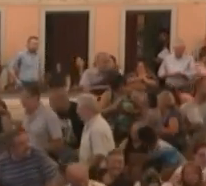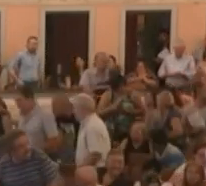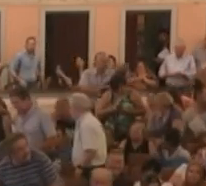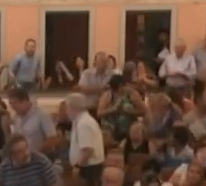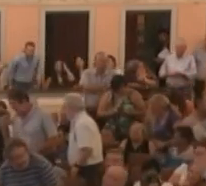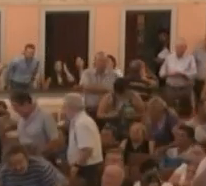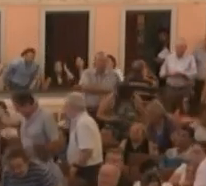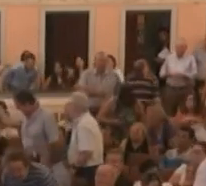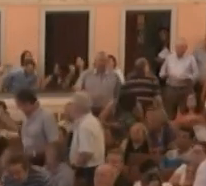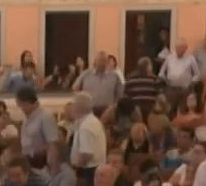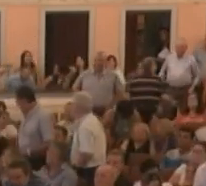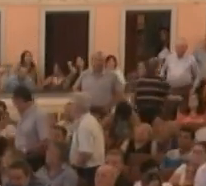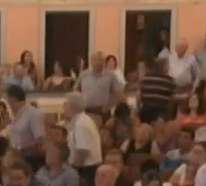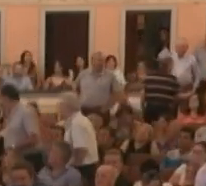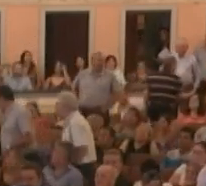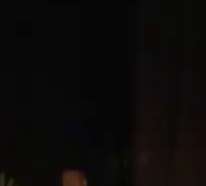Bueno,